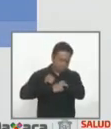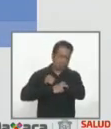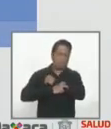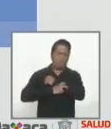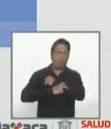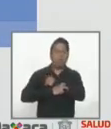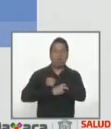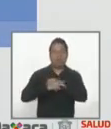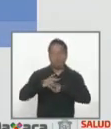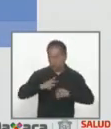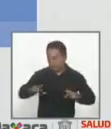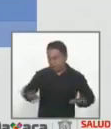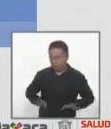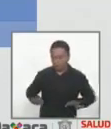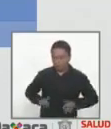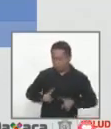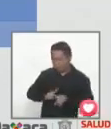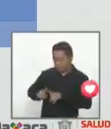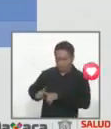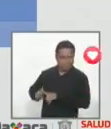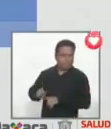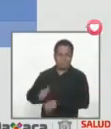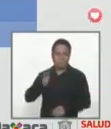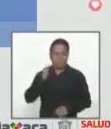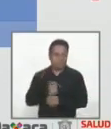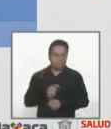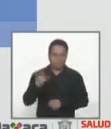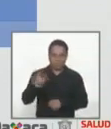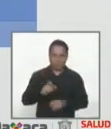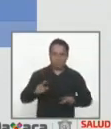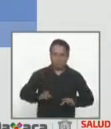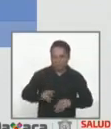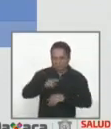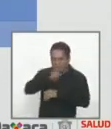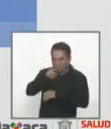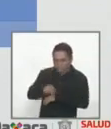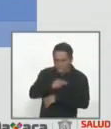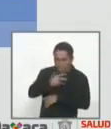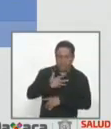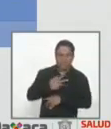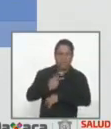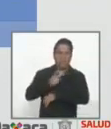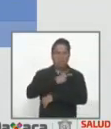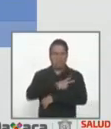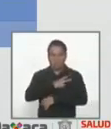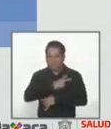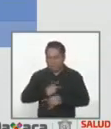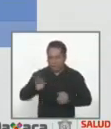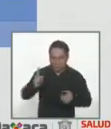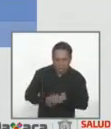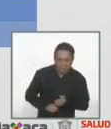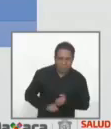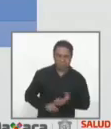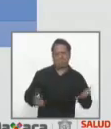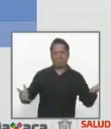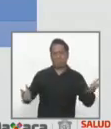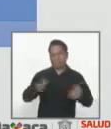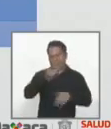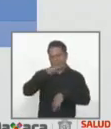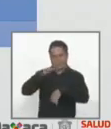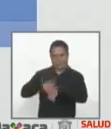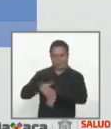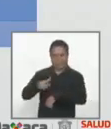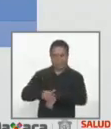varias características que nos permiten identificar cuando una víbora es venenosa o no, pero no se recomienda a la población en